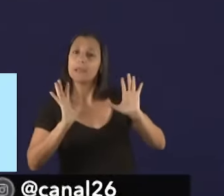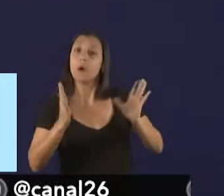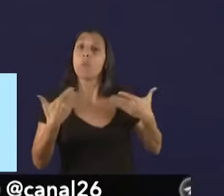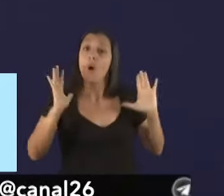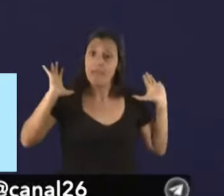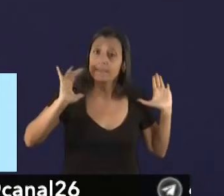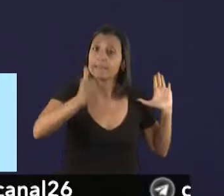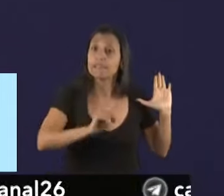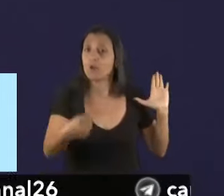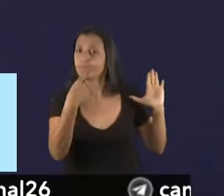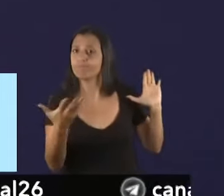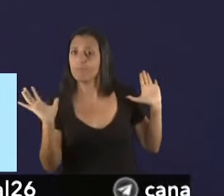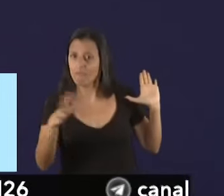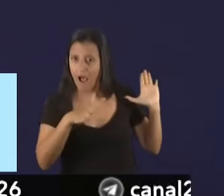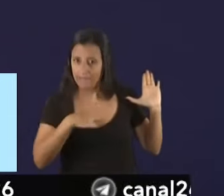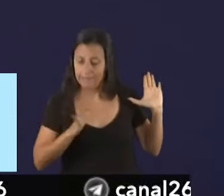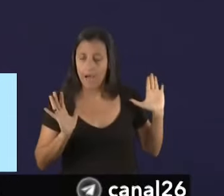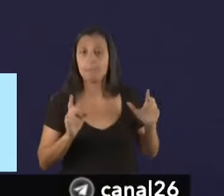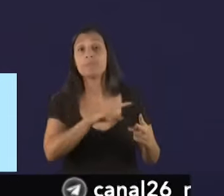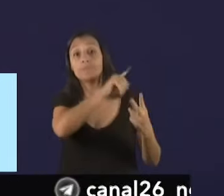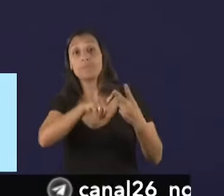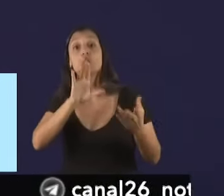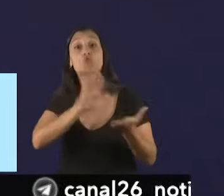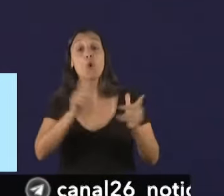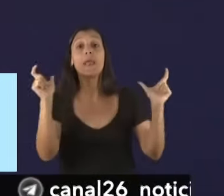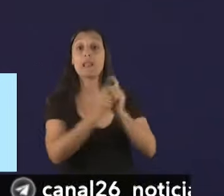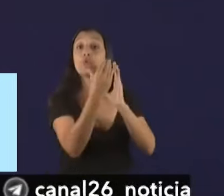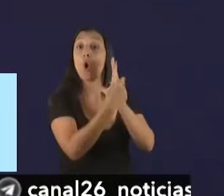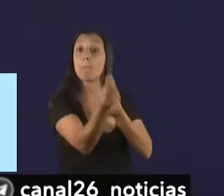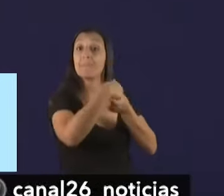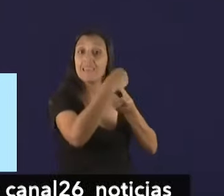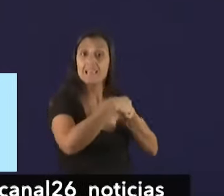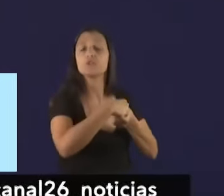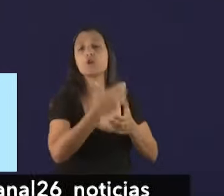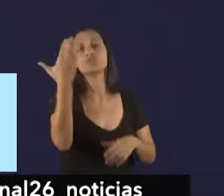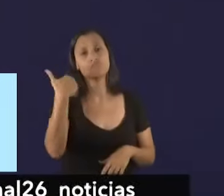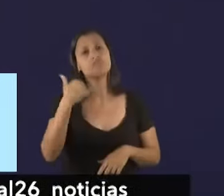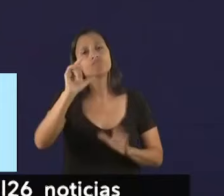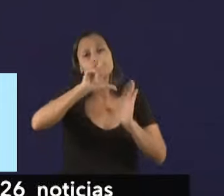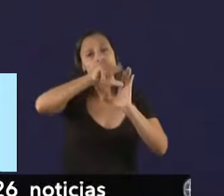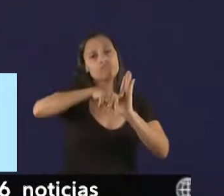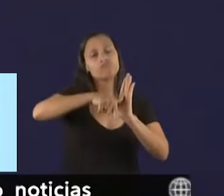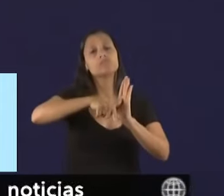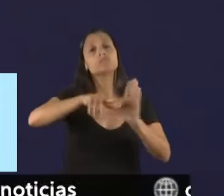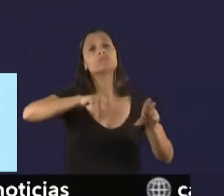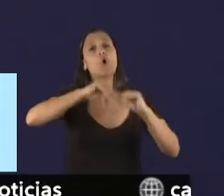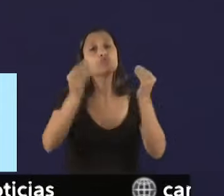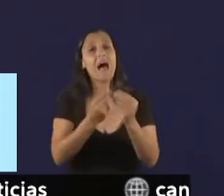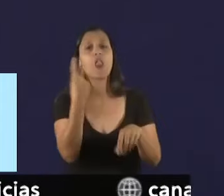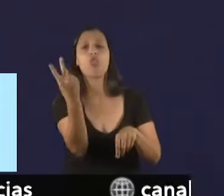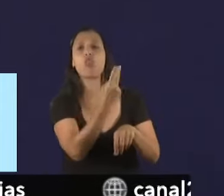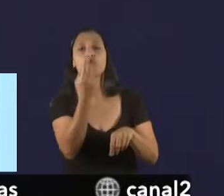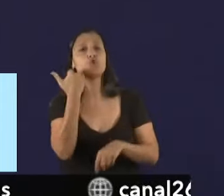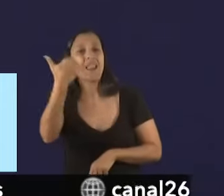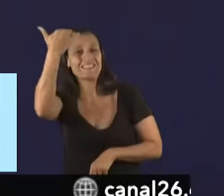posibilidad cierta eh con respecto a la reunión de gabinete que por supuesto la la reunión de gabinete duró 2 horas 15